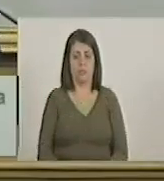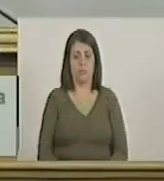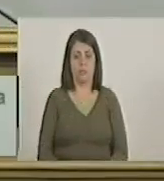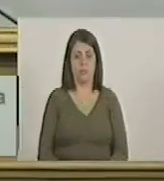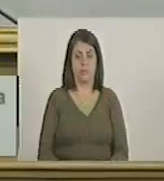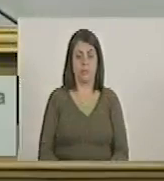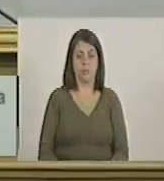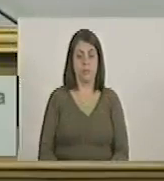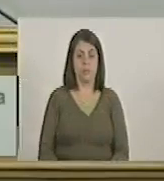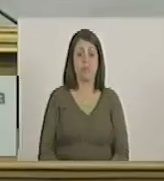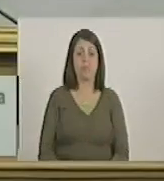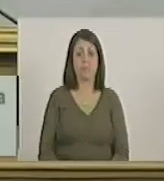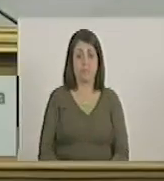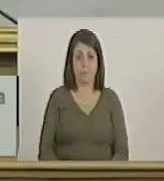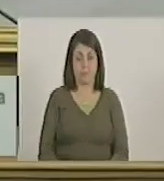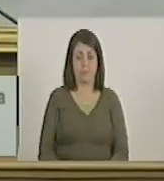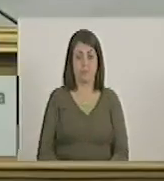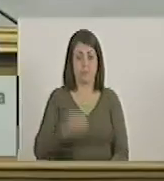En consideración,